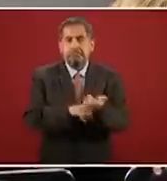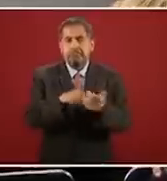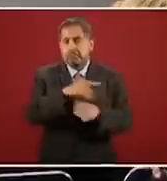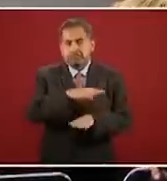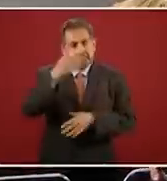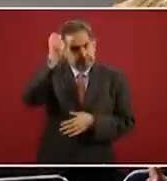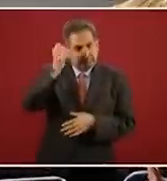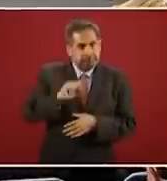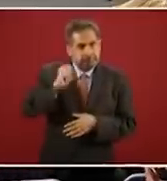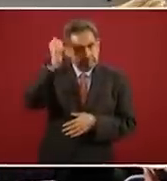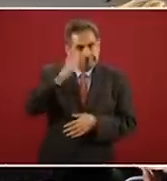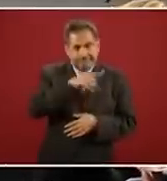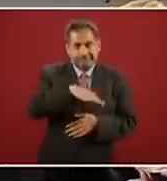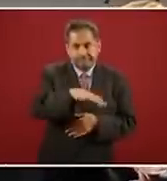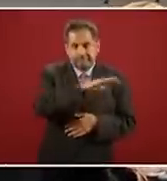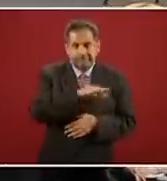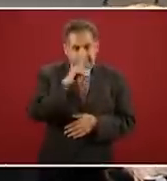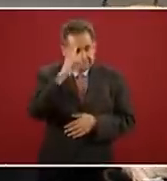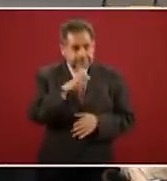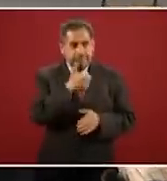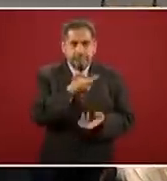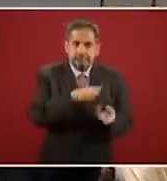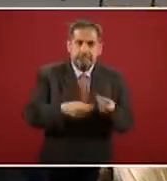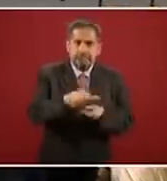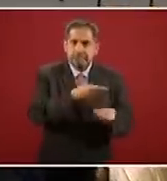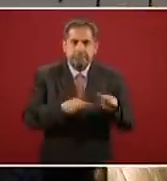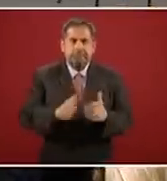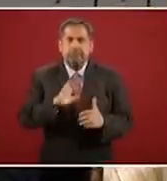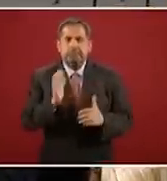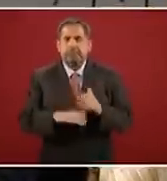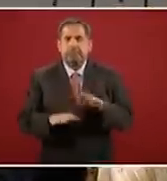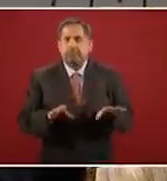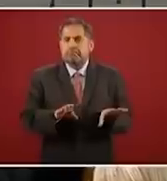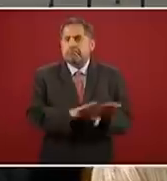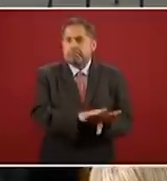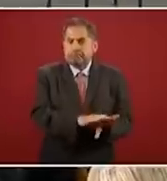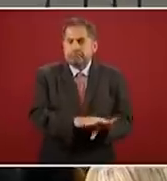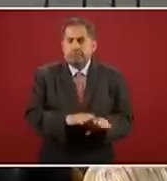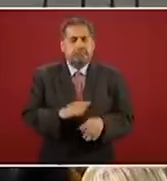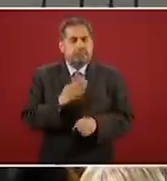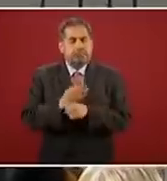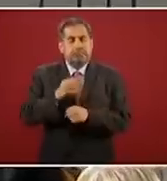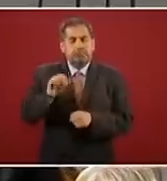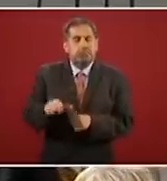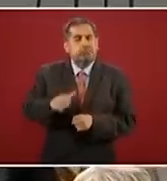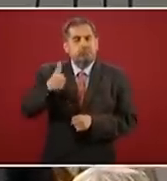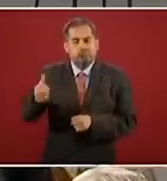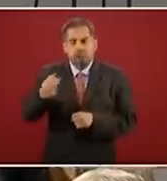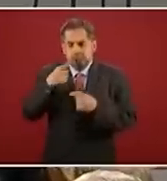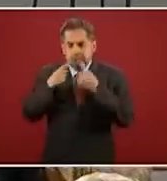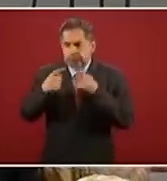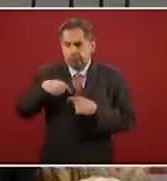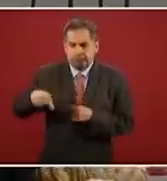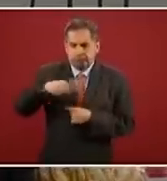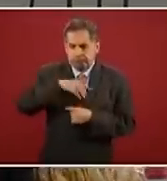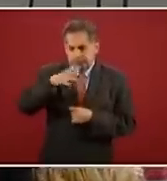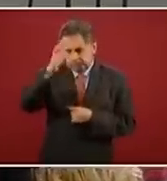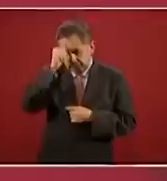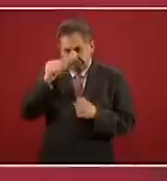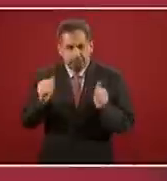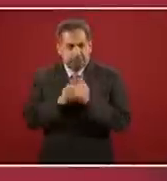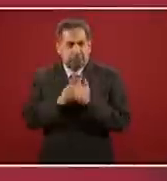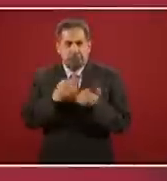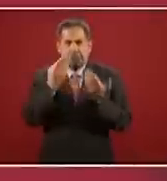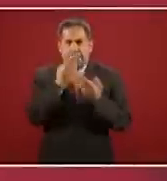para efecto de que esos recursos no sigan moviéndose en el sistema financiero. Estamos preparando otro, digamos, acuerdo global de